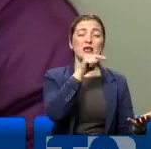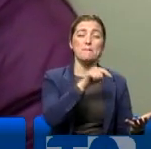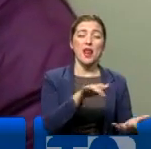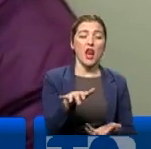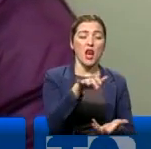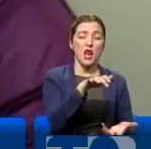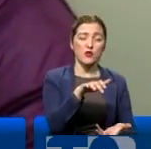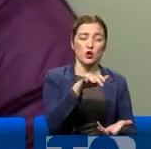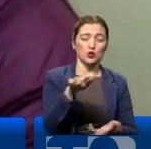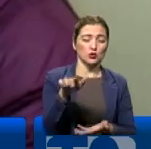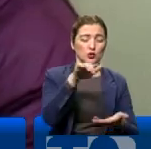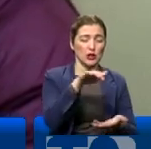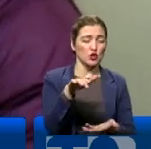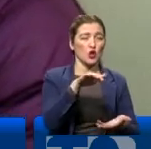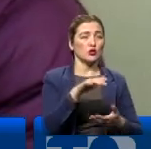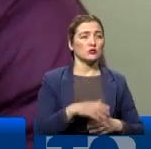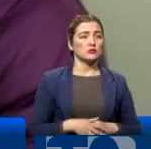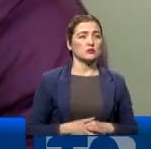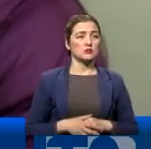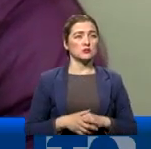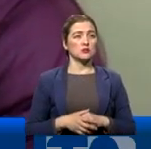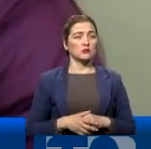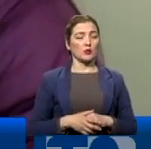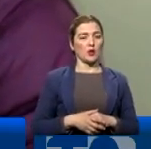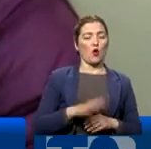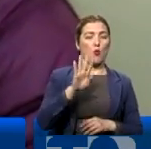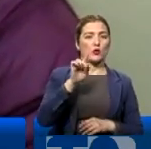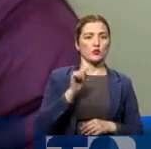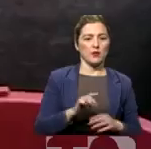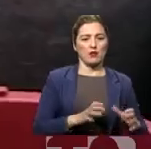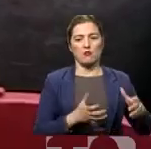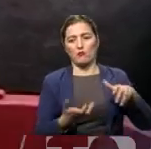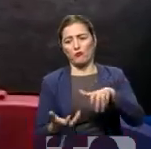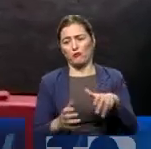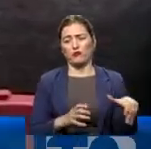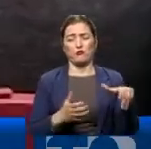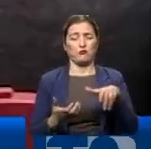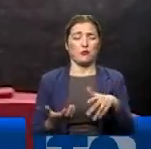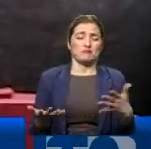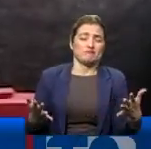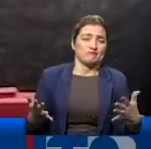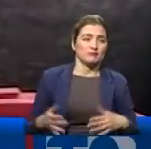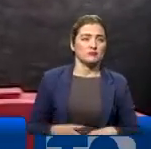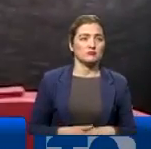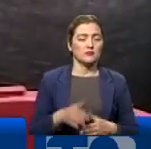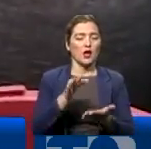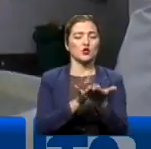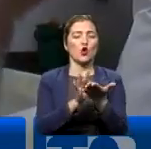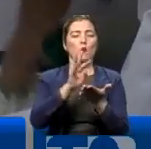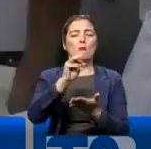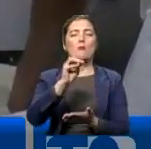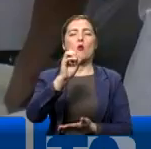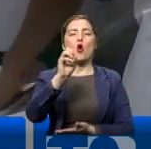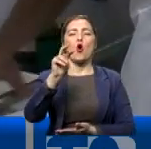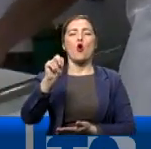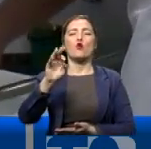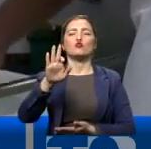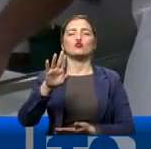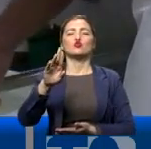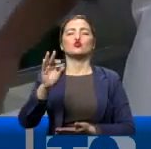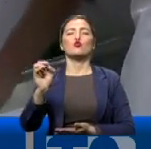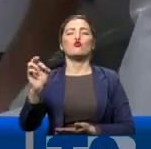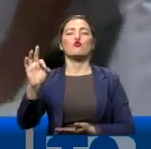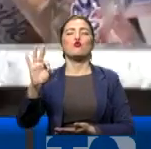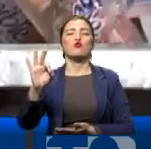regando 4.000 porque realmente no abastecía. Eso tan solo en el cantón Montúfar, mientras en Tulcán la